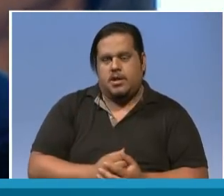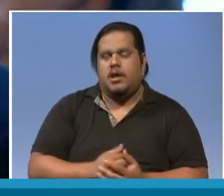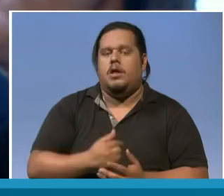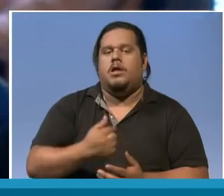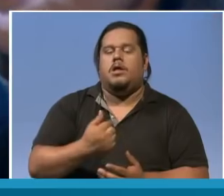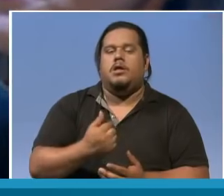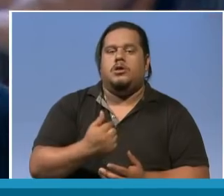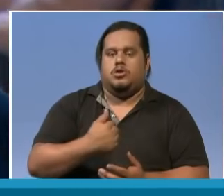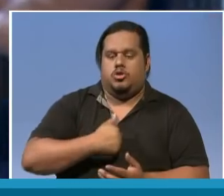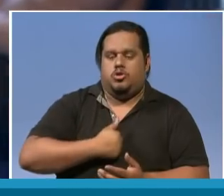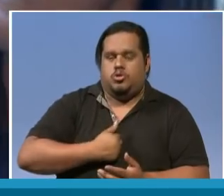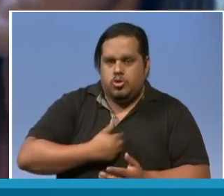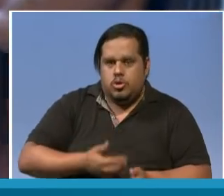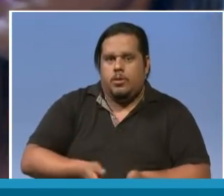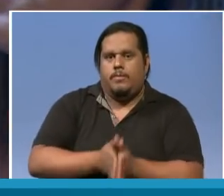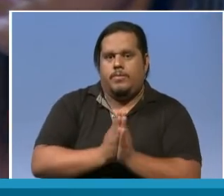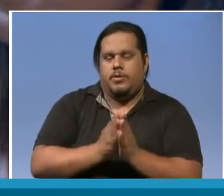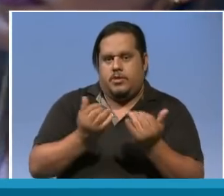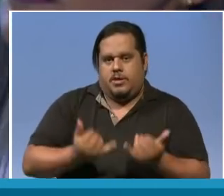solicito desde ahora